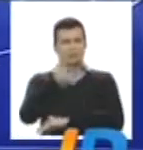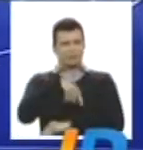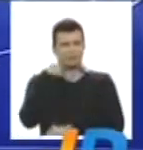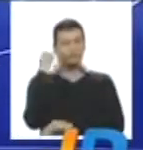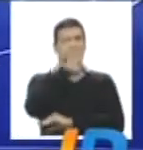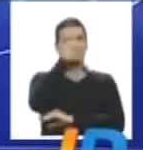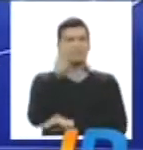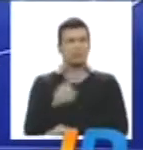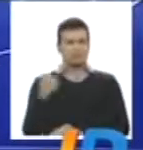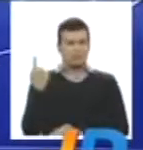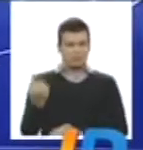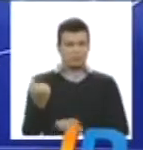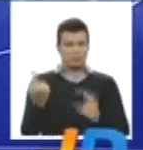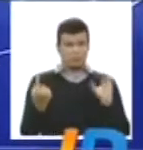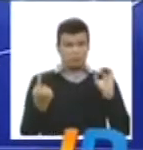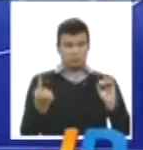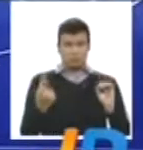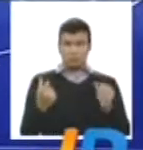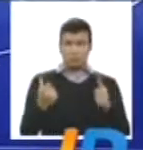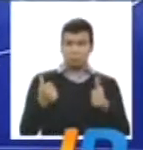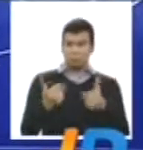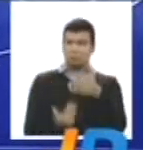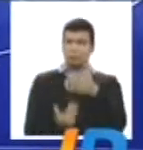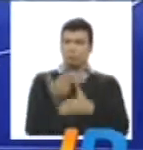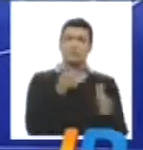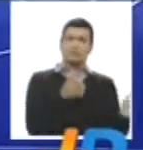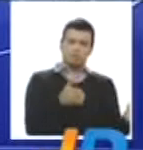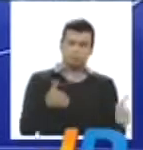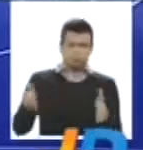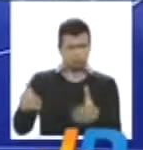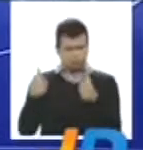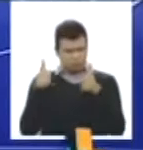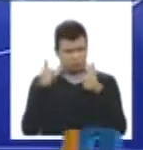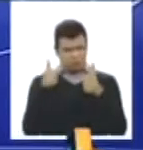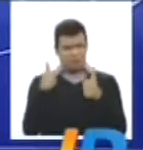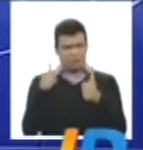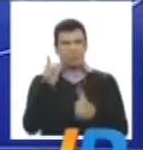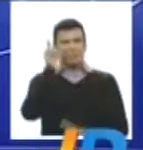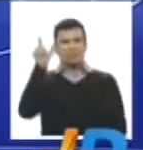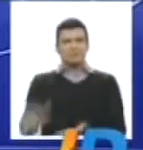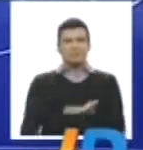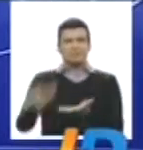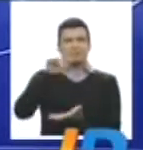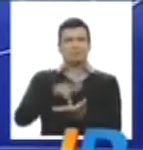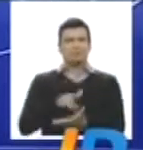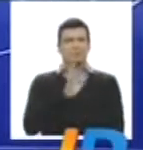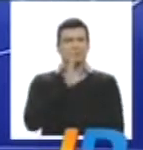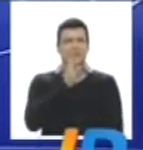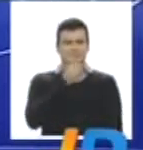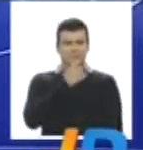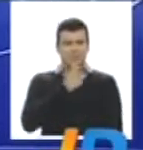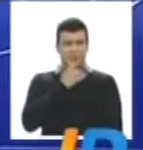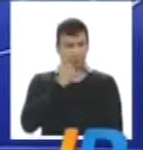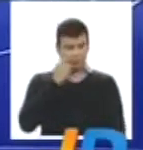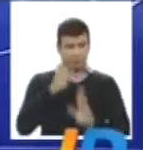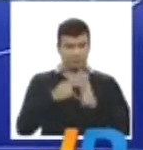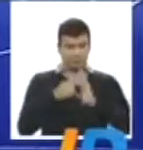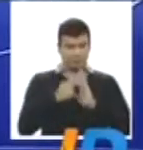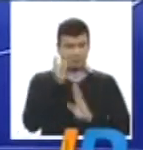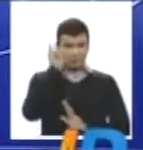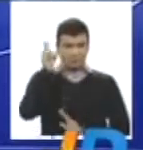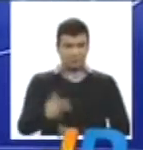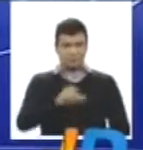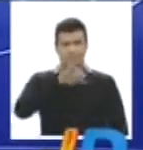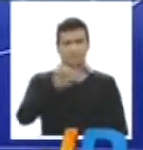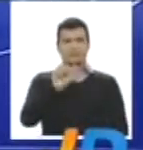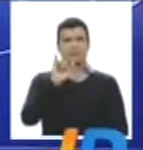Brasil 1-0 es también el comienzo de un nuevo proceso marcado por el regreso del delantero Radamel Falcao García. Nuestro compañero